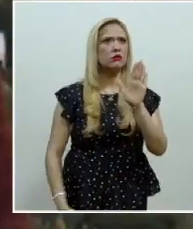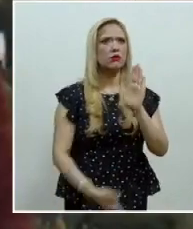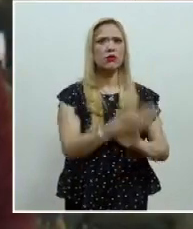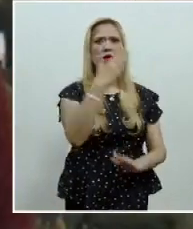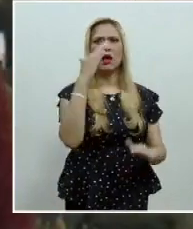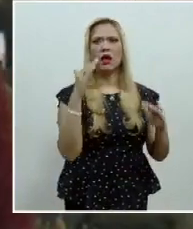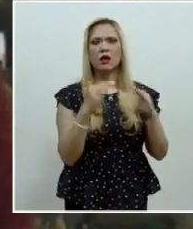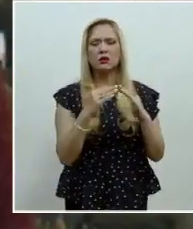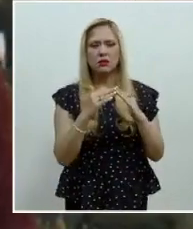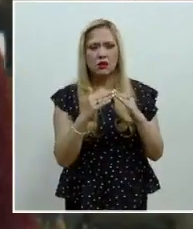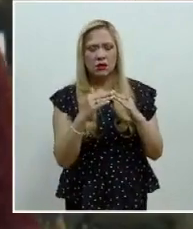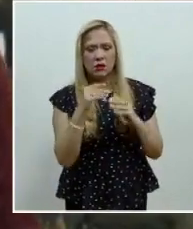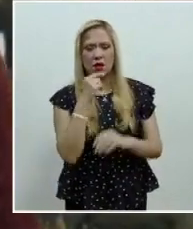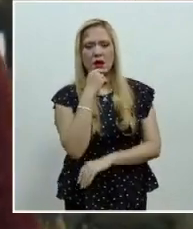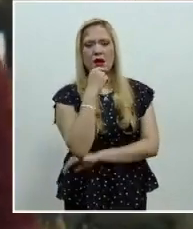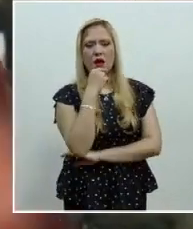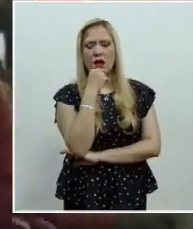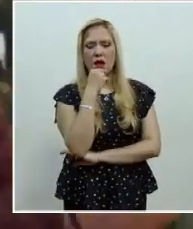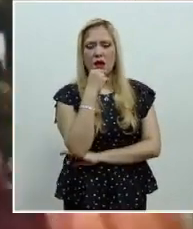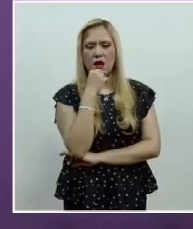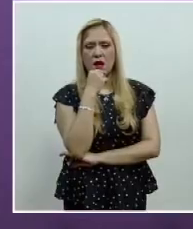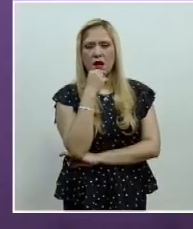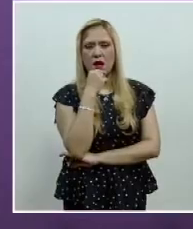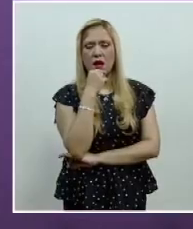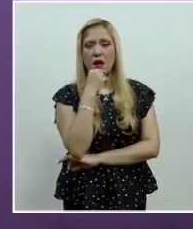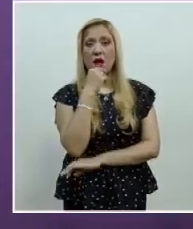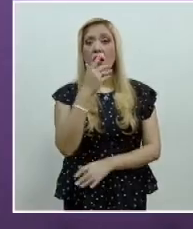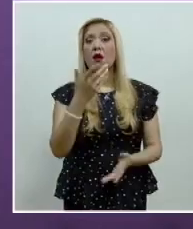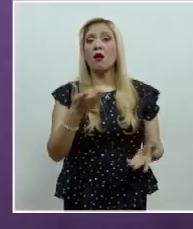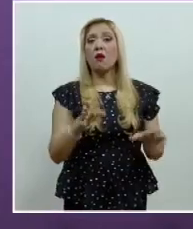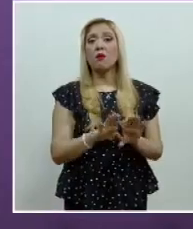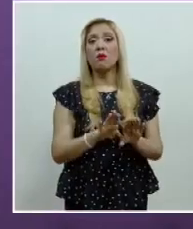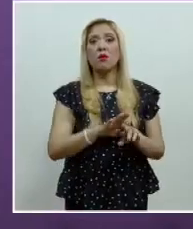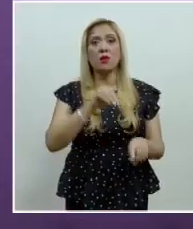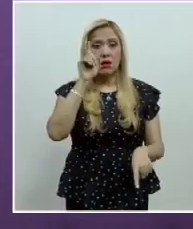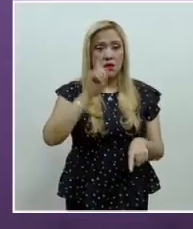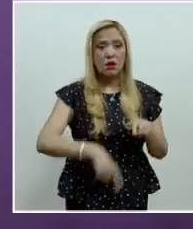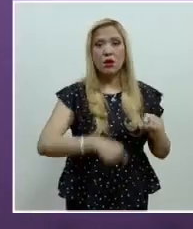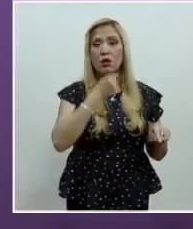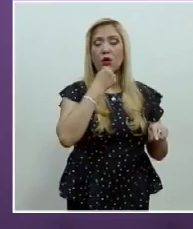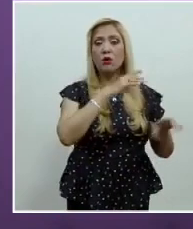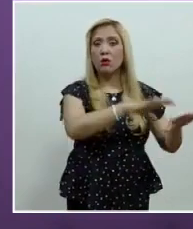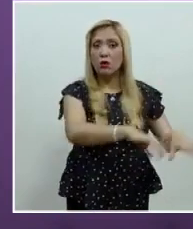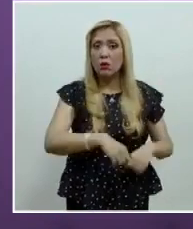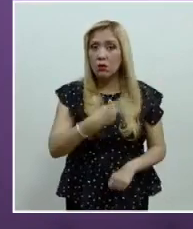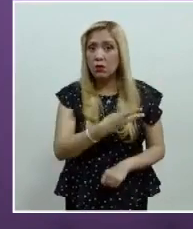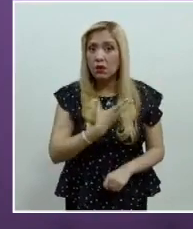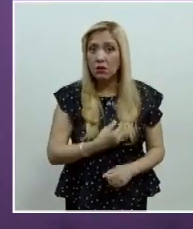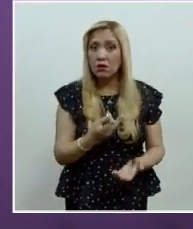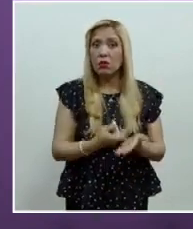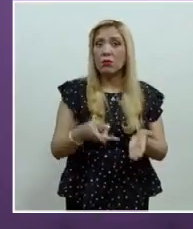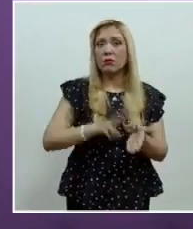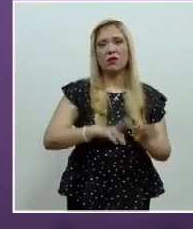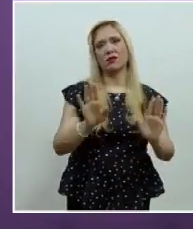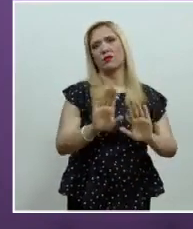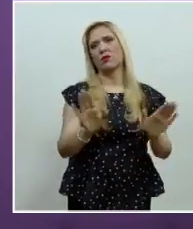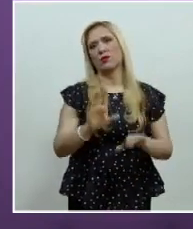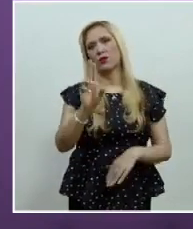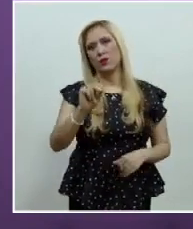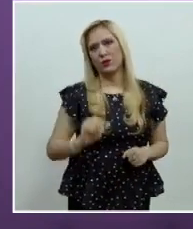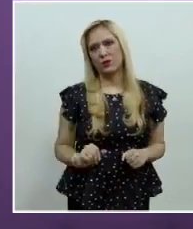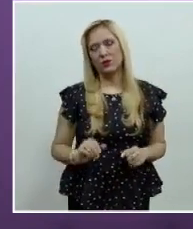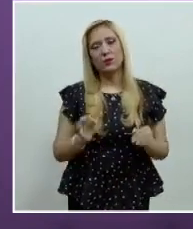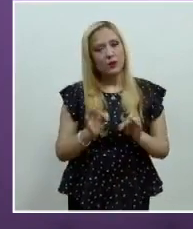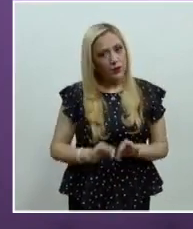le vamos además a hacer que la pérdida de la guardia y custodia de sus menores, ¿no? para eso es